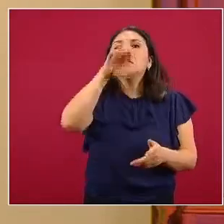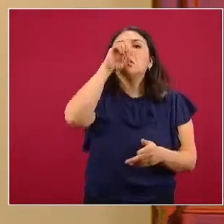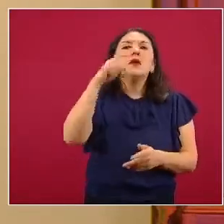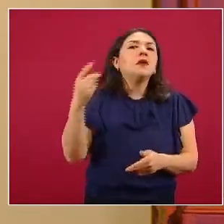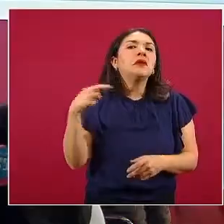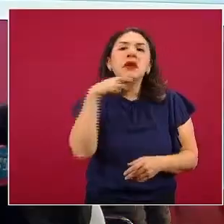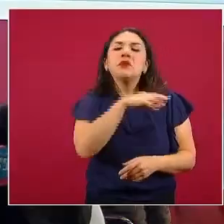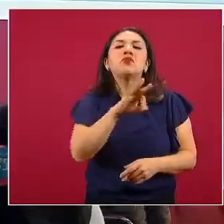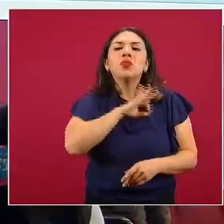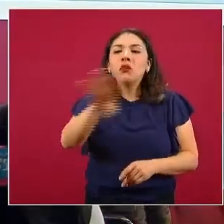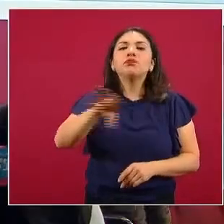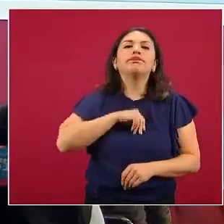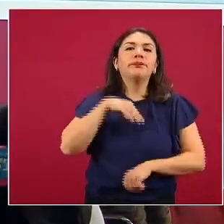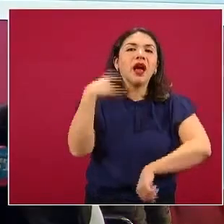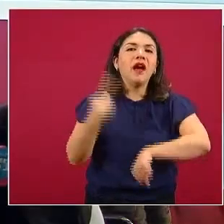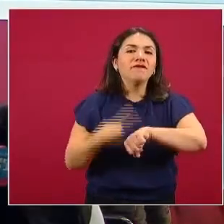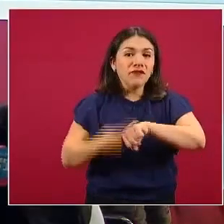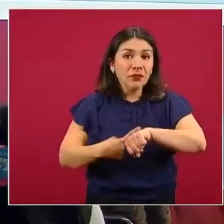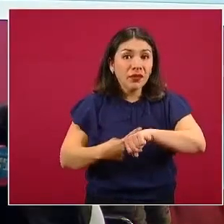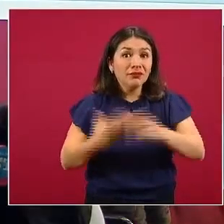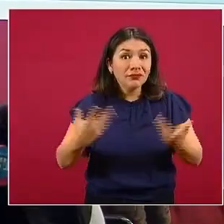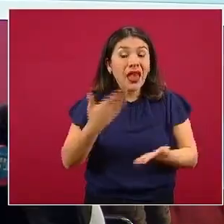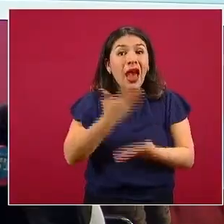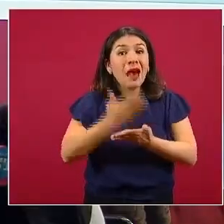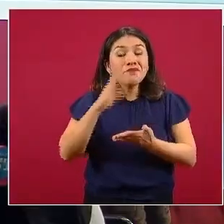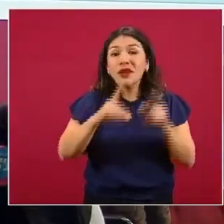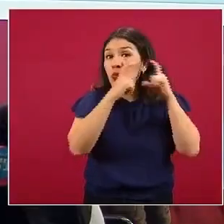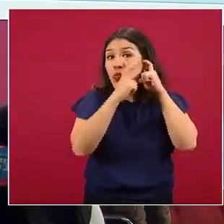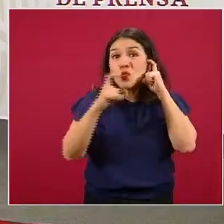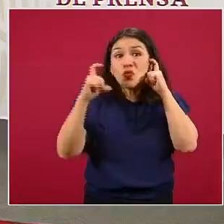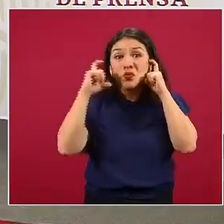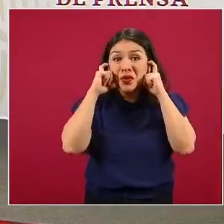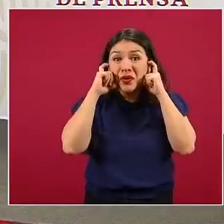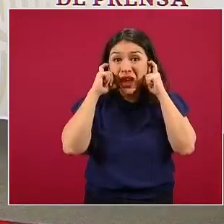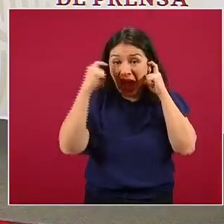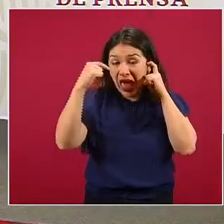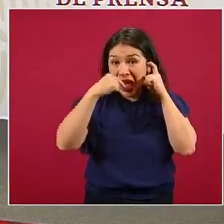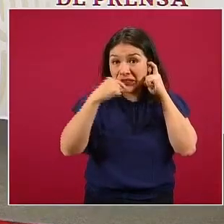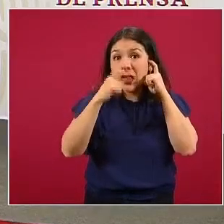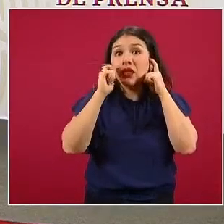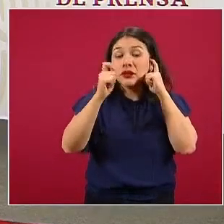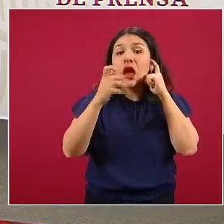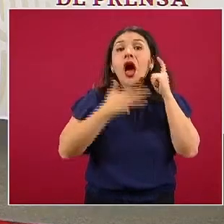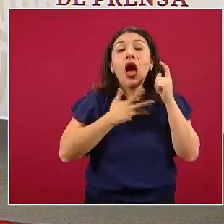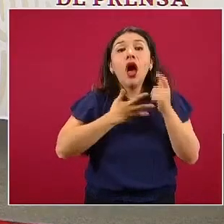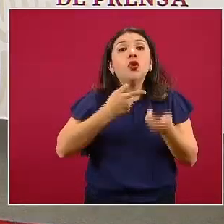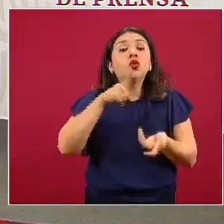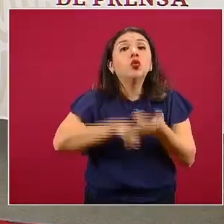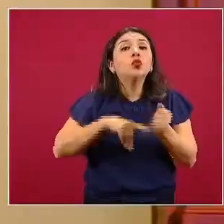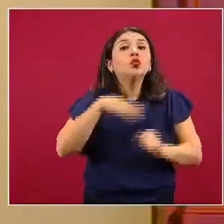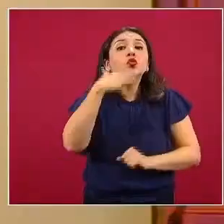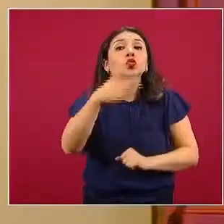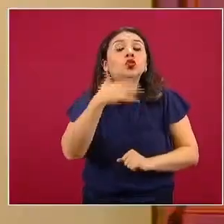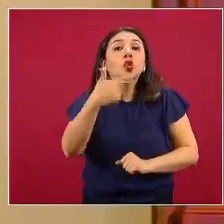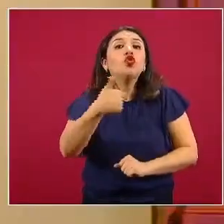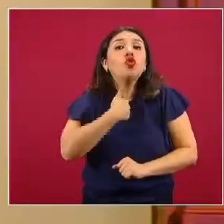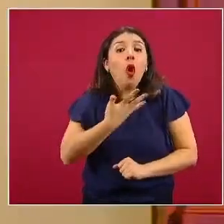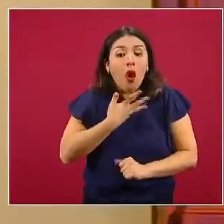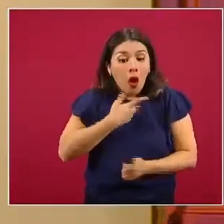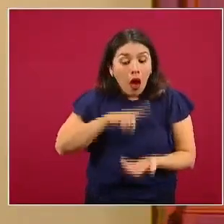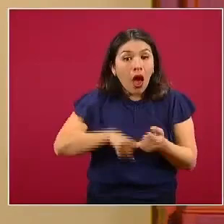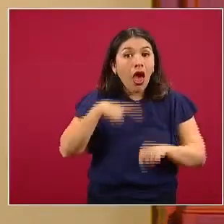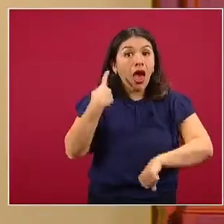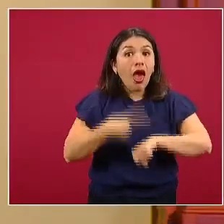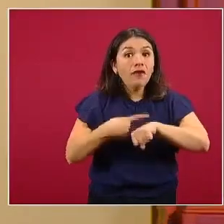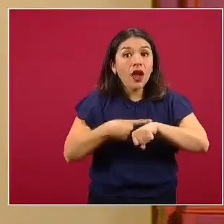el virus SARS-CoV-2, sino que además el cubreboca, la parte interna del cubreboca, se contamina con lo que podamos nosotros